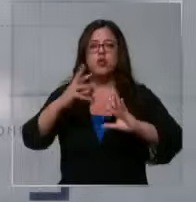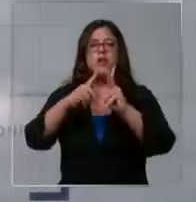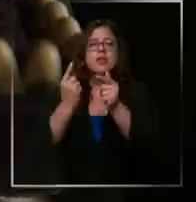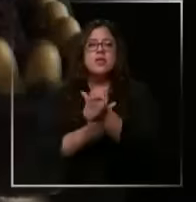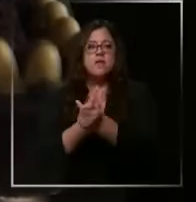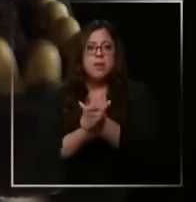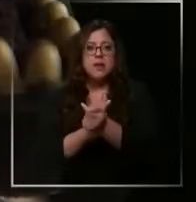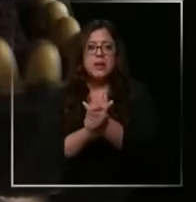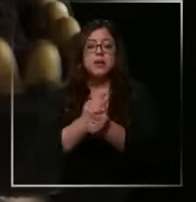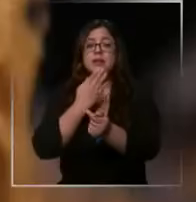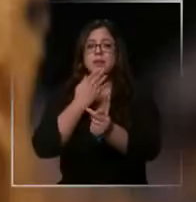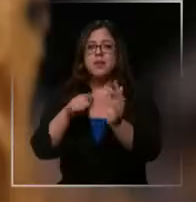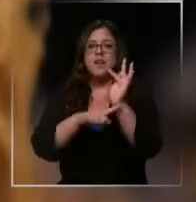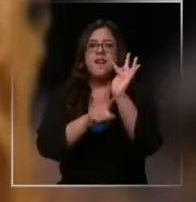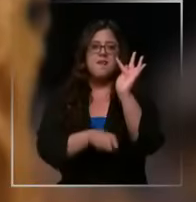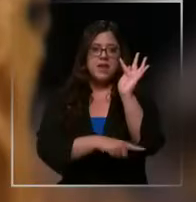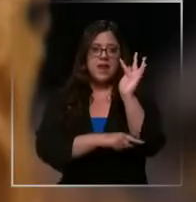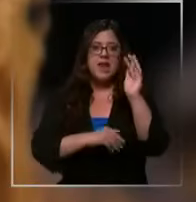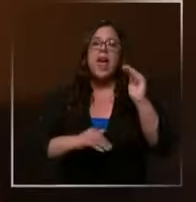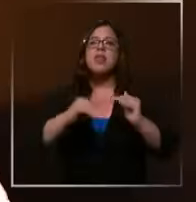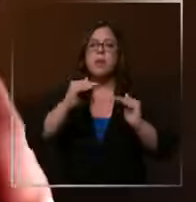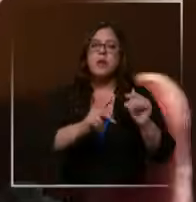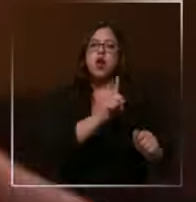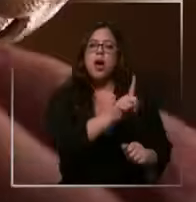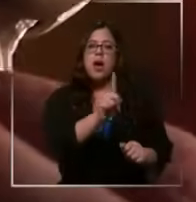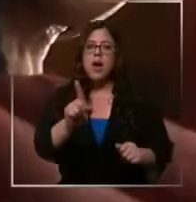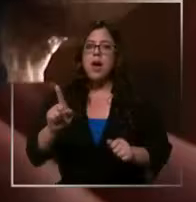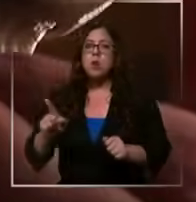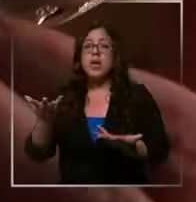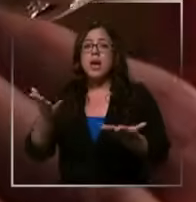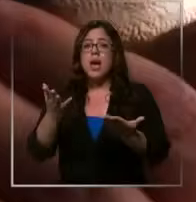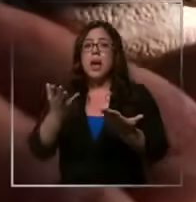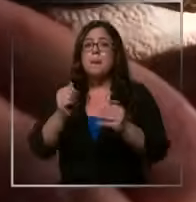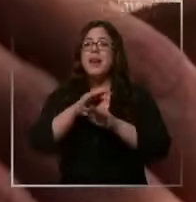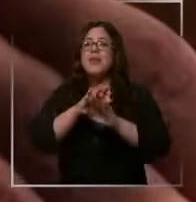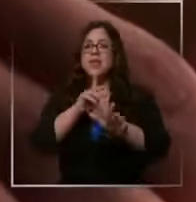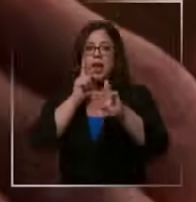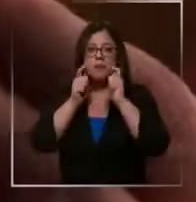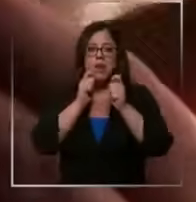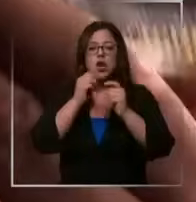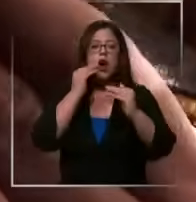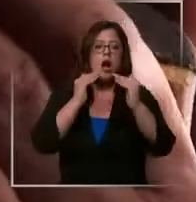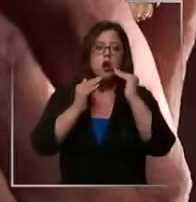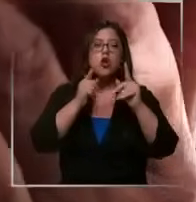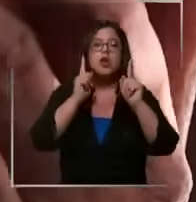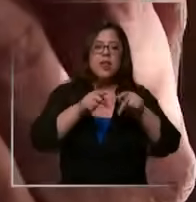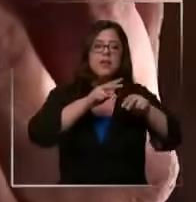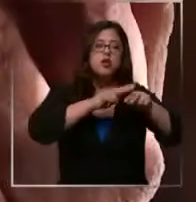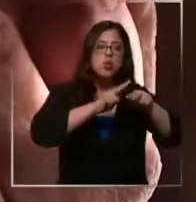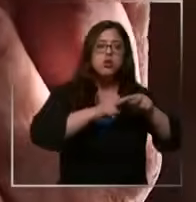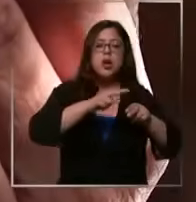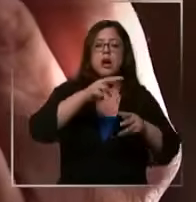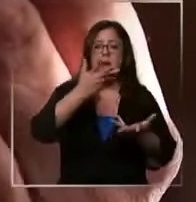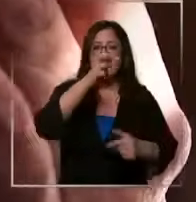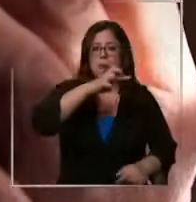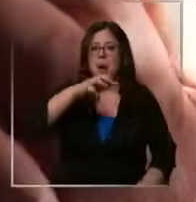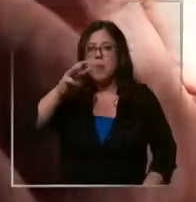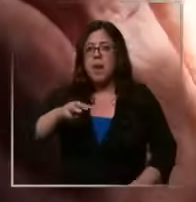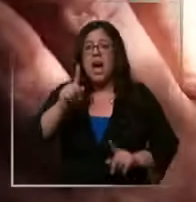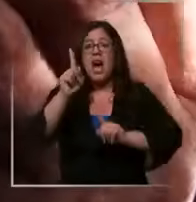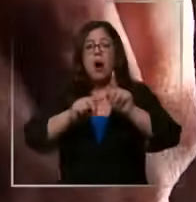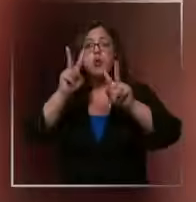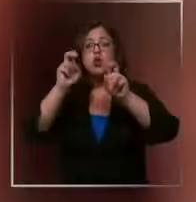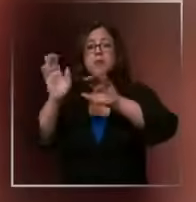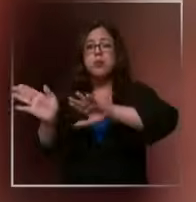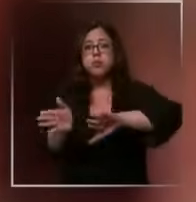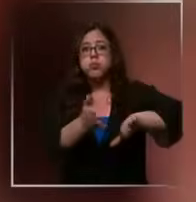familia e incluso fiscalía según corresponda. Para no exponer a los menores a situaciones que deben resolver los adultos, hay detalles que obviamos